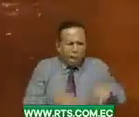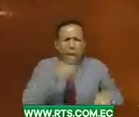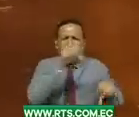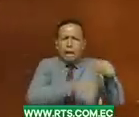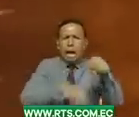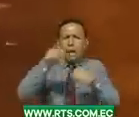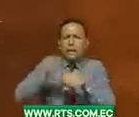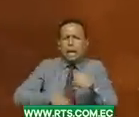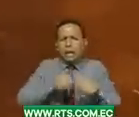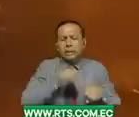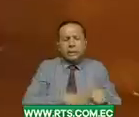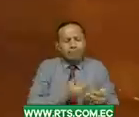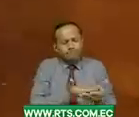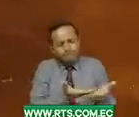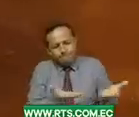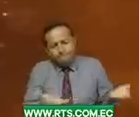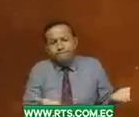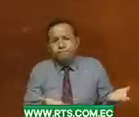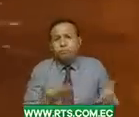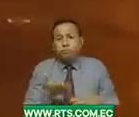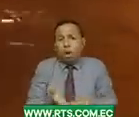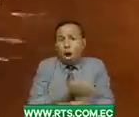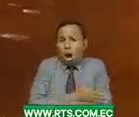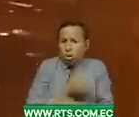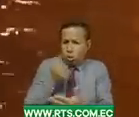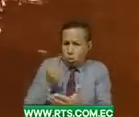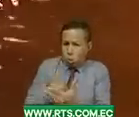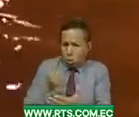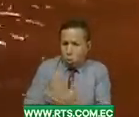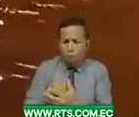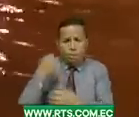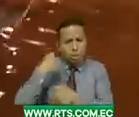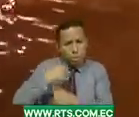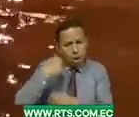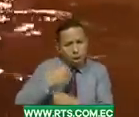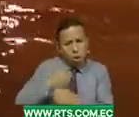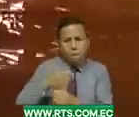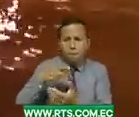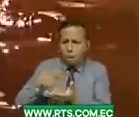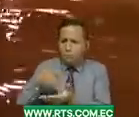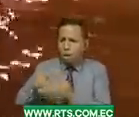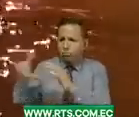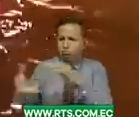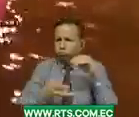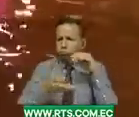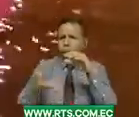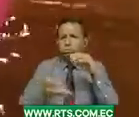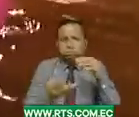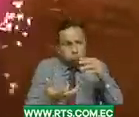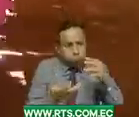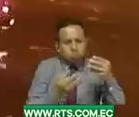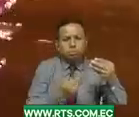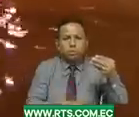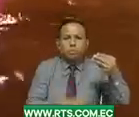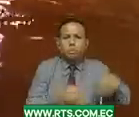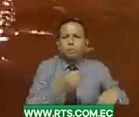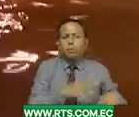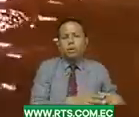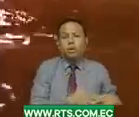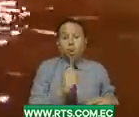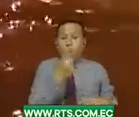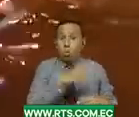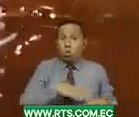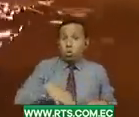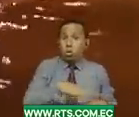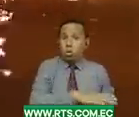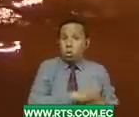tienen, compran con su dinero y ahora están en estas condiciones. Este sector no es el único que está